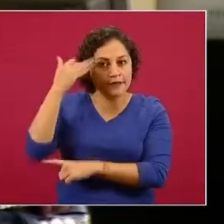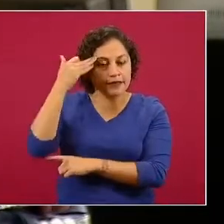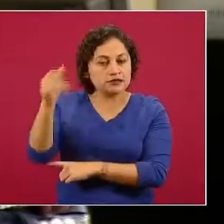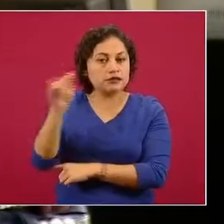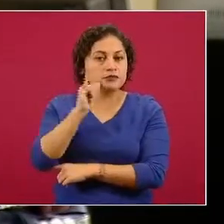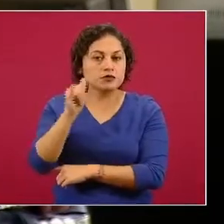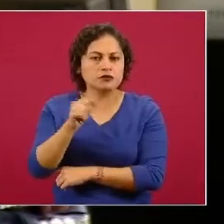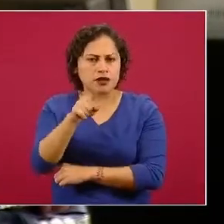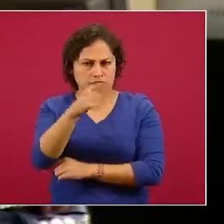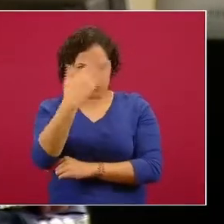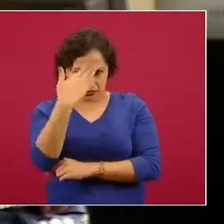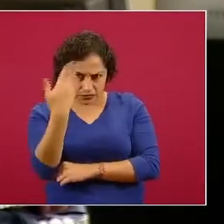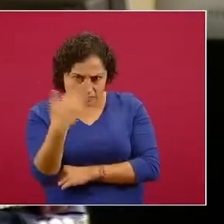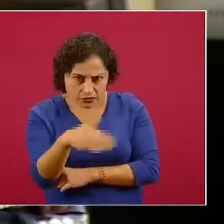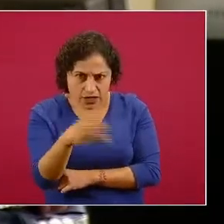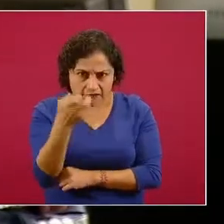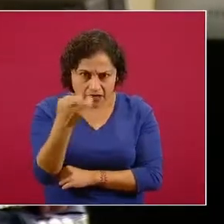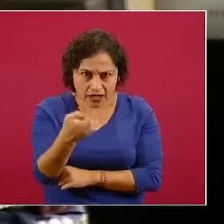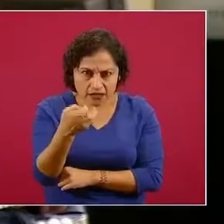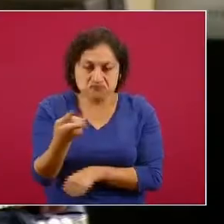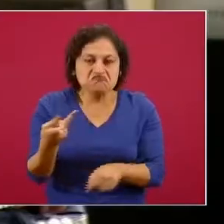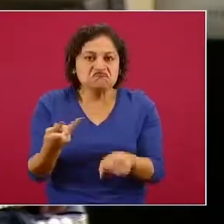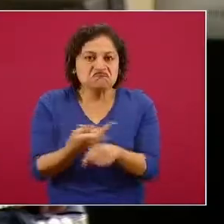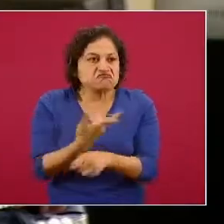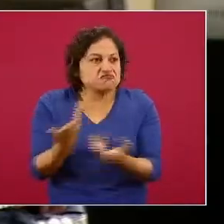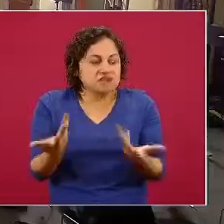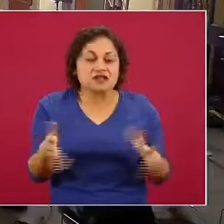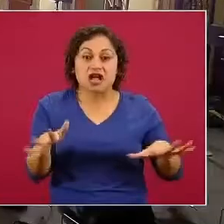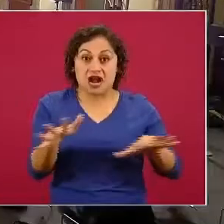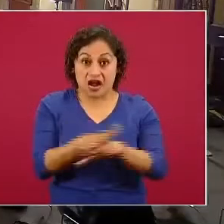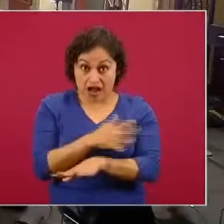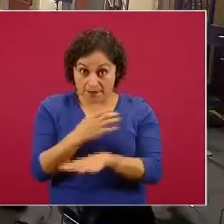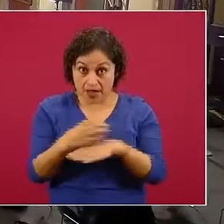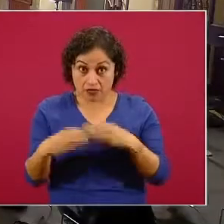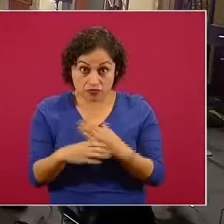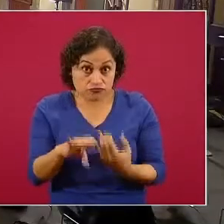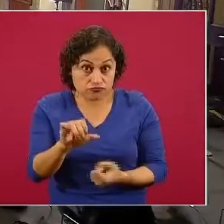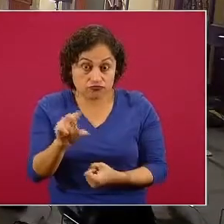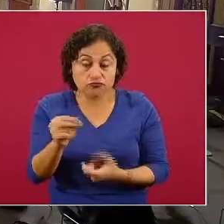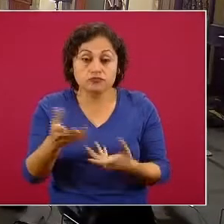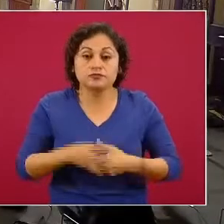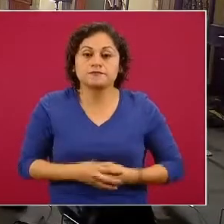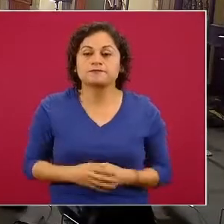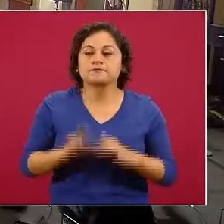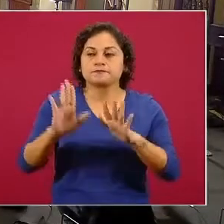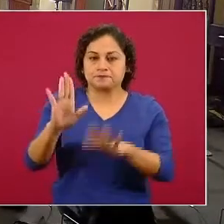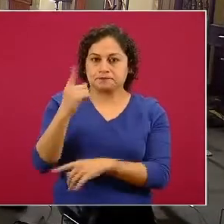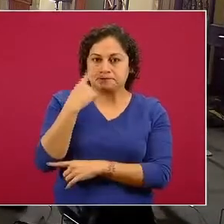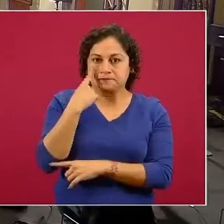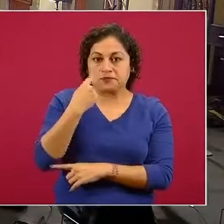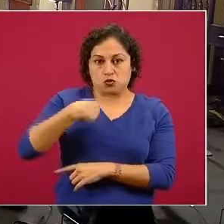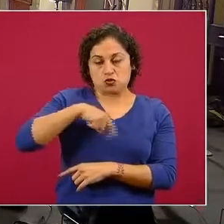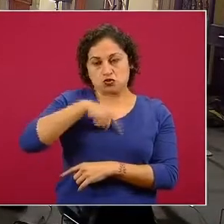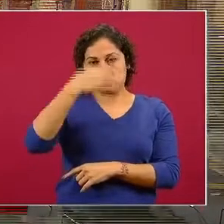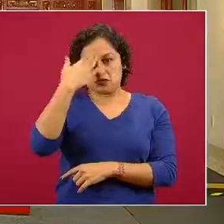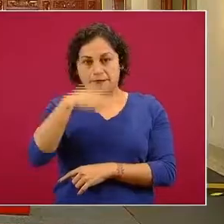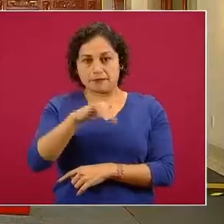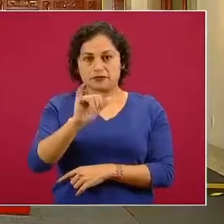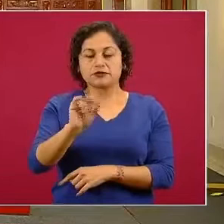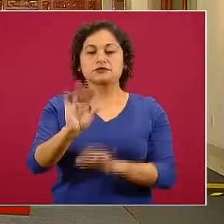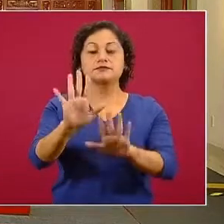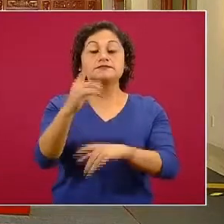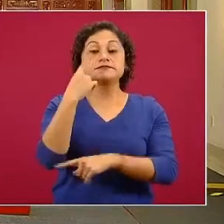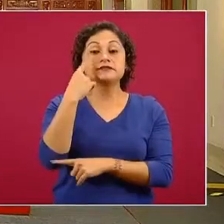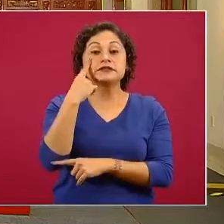al respecto y qué implicaciones tendría esto, subsecretario? Comento primero sobre si sabemos o no. Han salido por lo menos 3